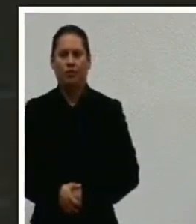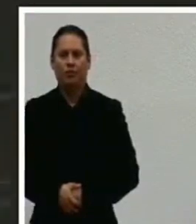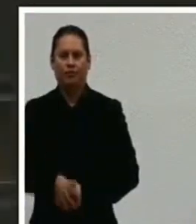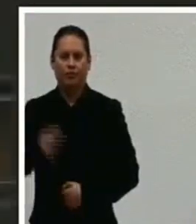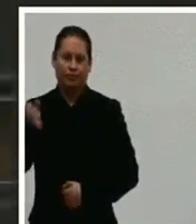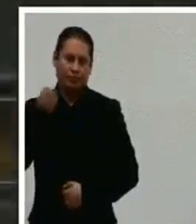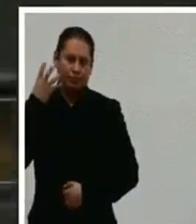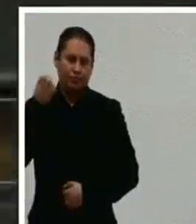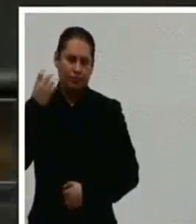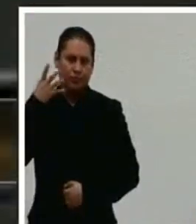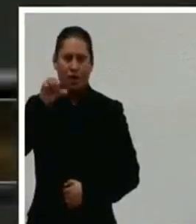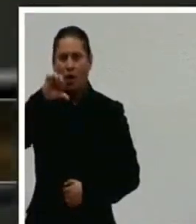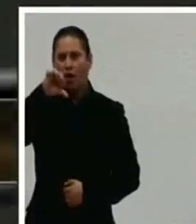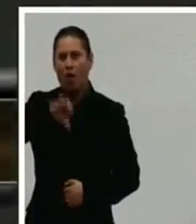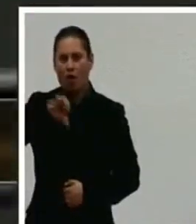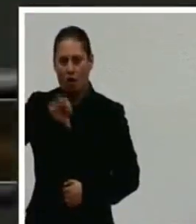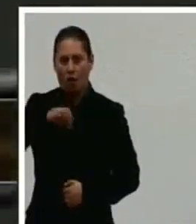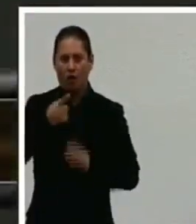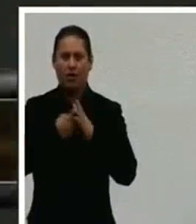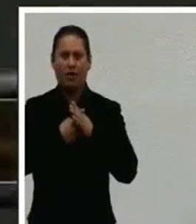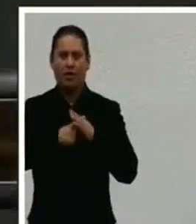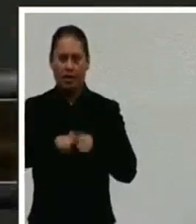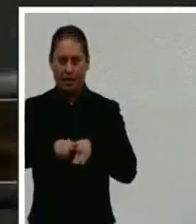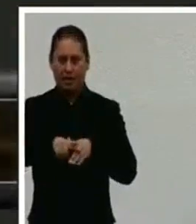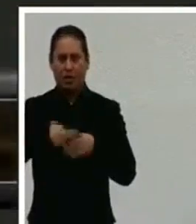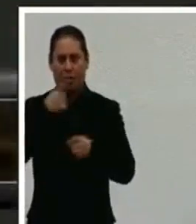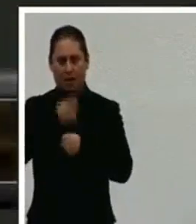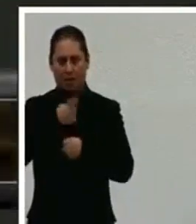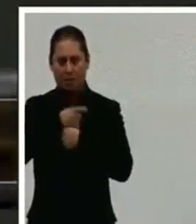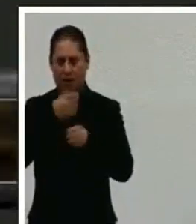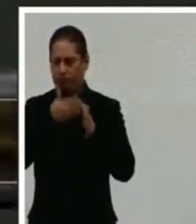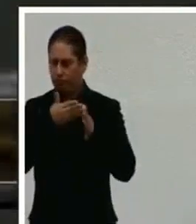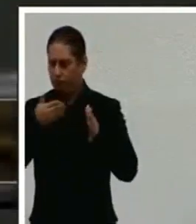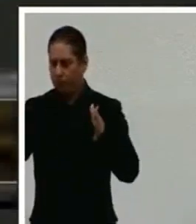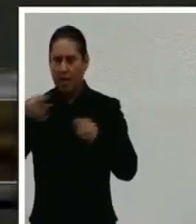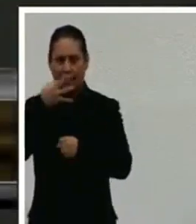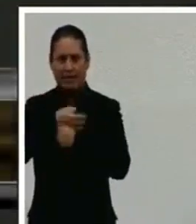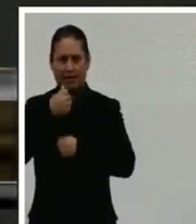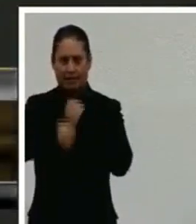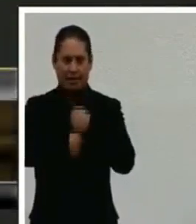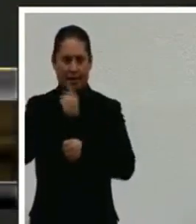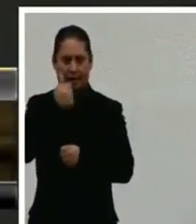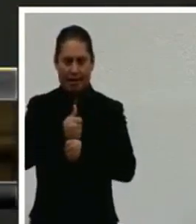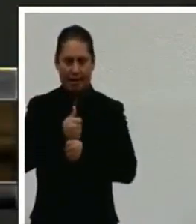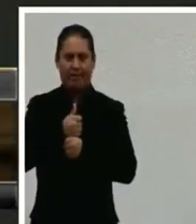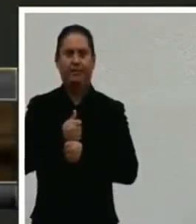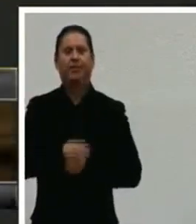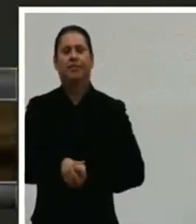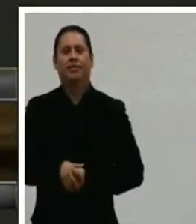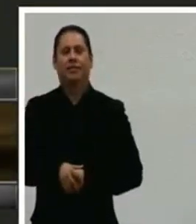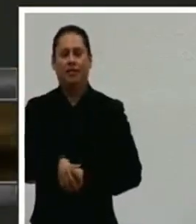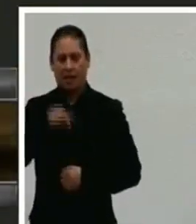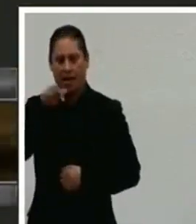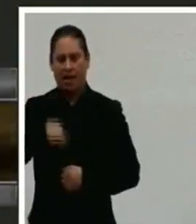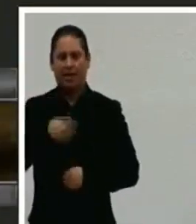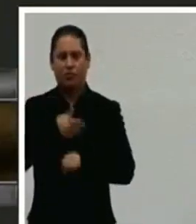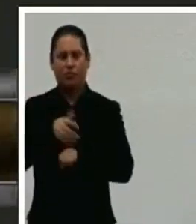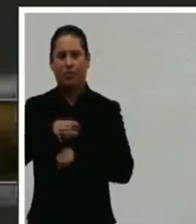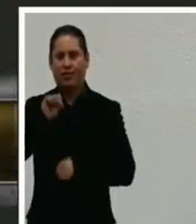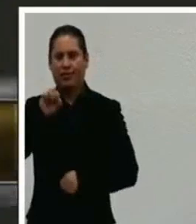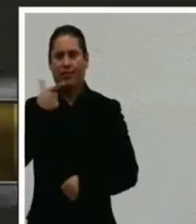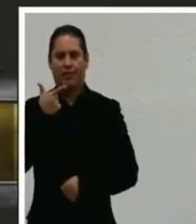Honorable Asamblea, hoy es el inicio del primer periodo ordinario de este tercer año de ejercicio constitucional de esta